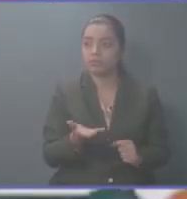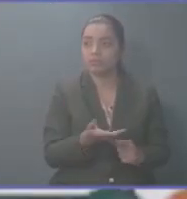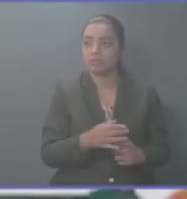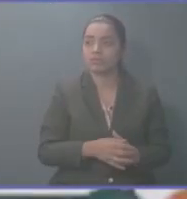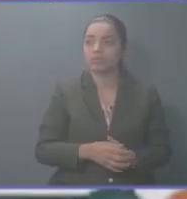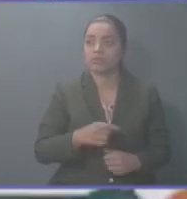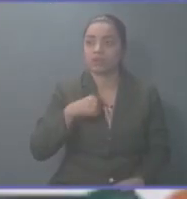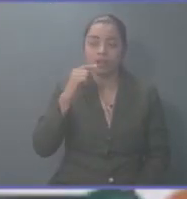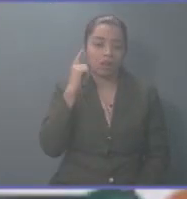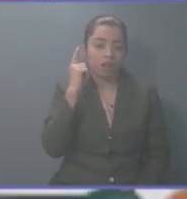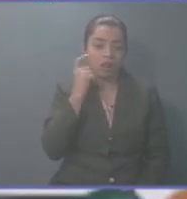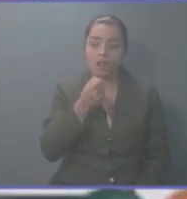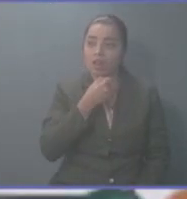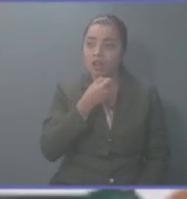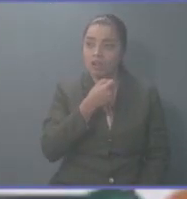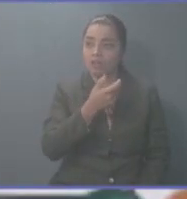lo vamos a escuchar.